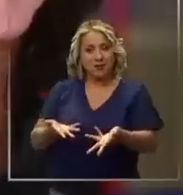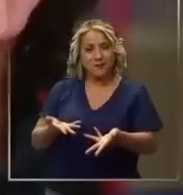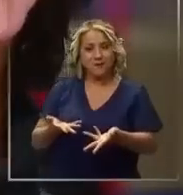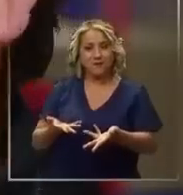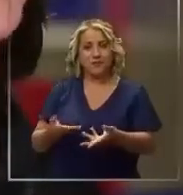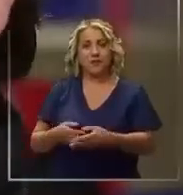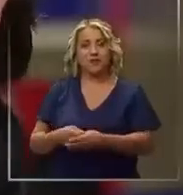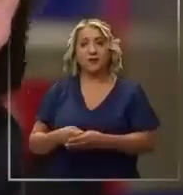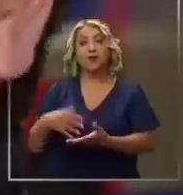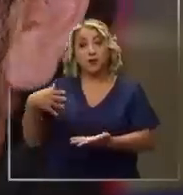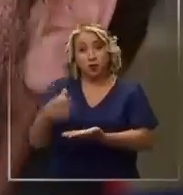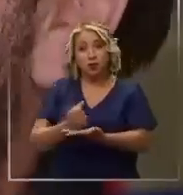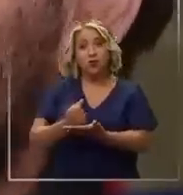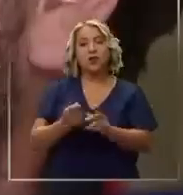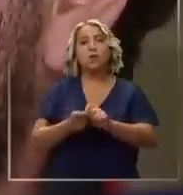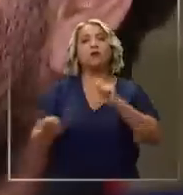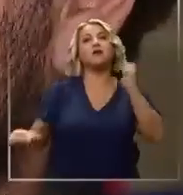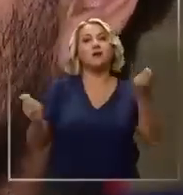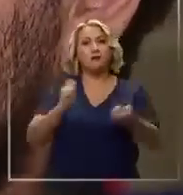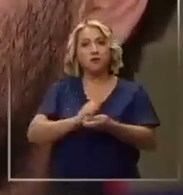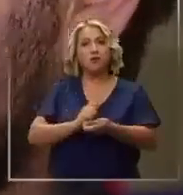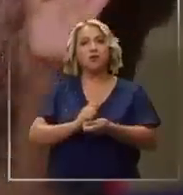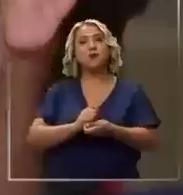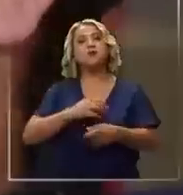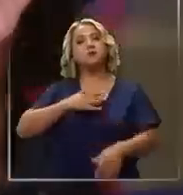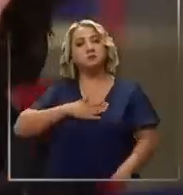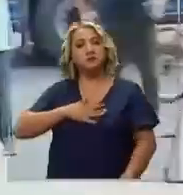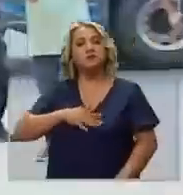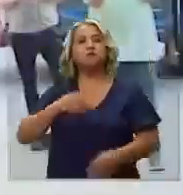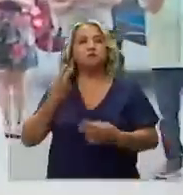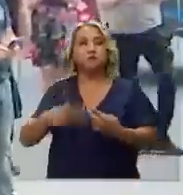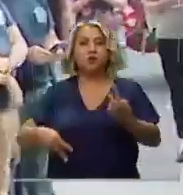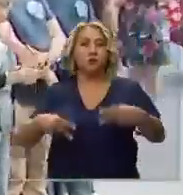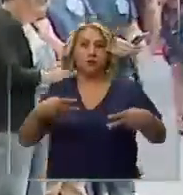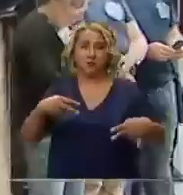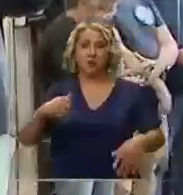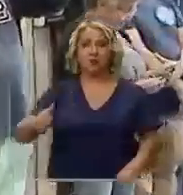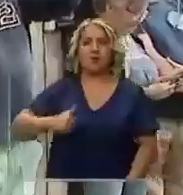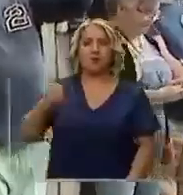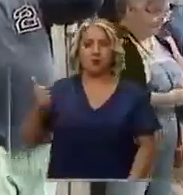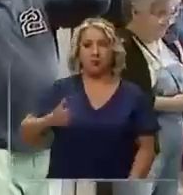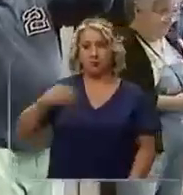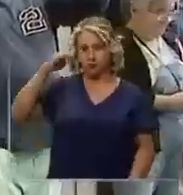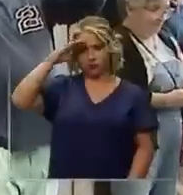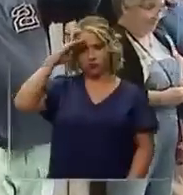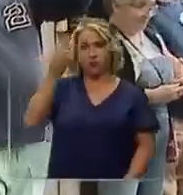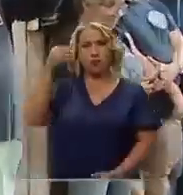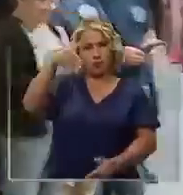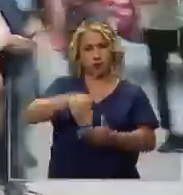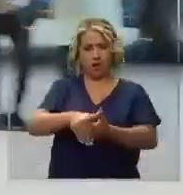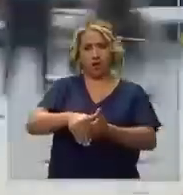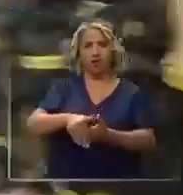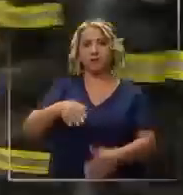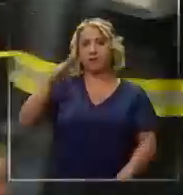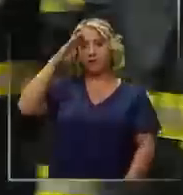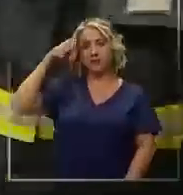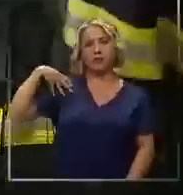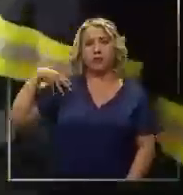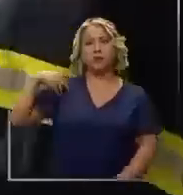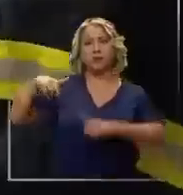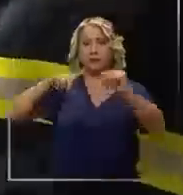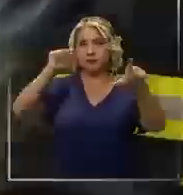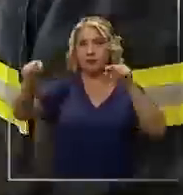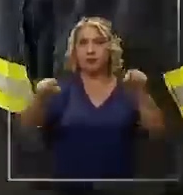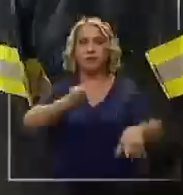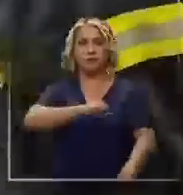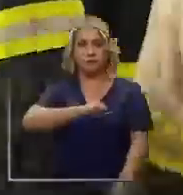esto eso se transforme en un bálsamo ya para los propios voluntarios. Delegación, buenas tardes. Buenas tardes, delegada. ¡Retirada!